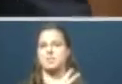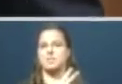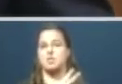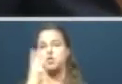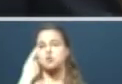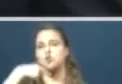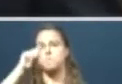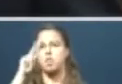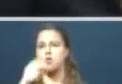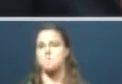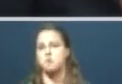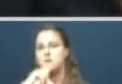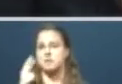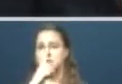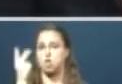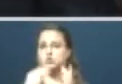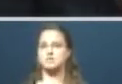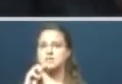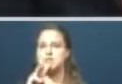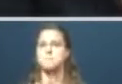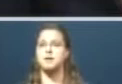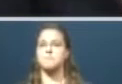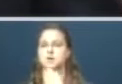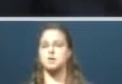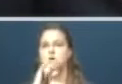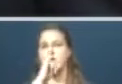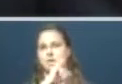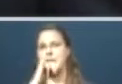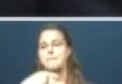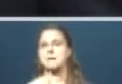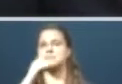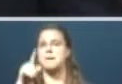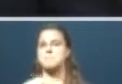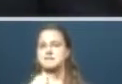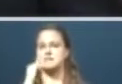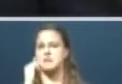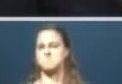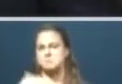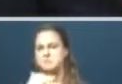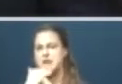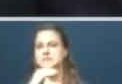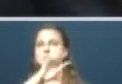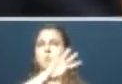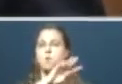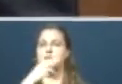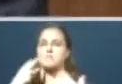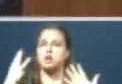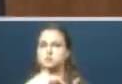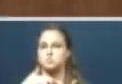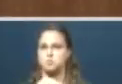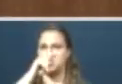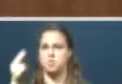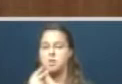2013 para proyectos de i + d + y apoyando inversiones por un importe próximo a 48 millones estamos ahora trabajando